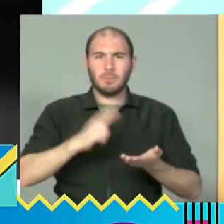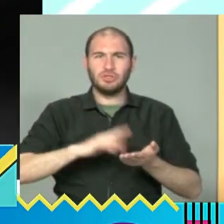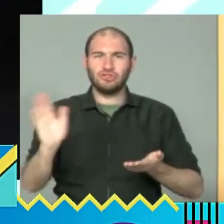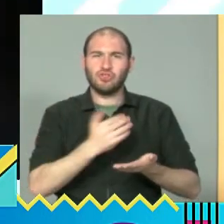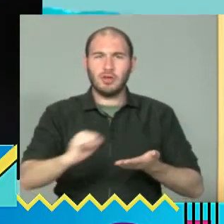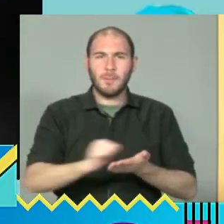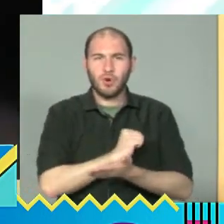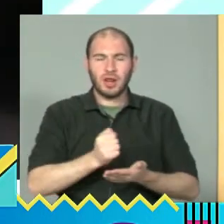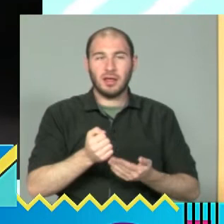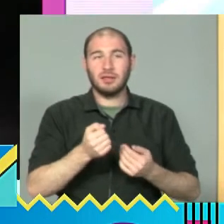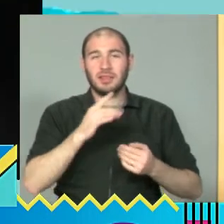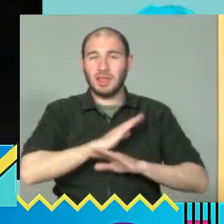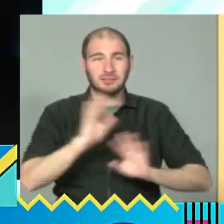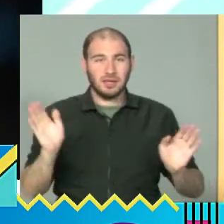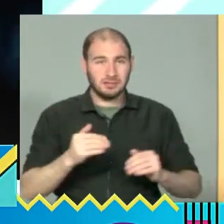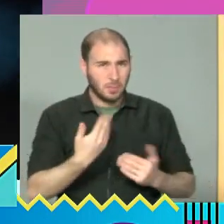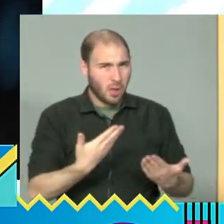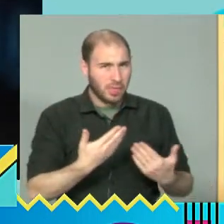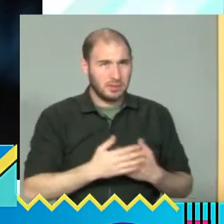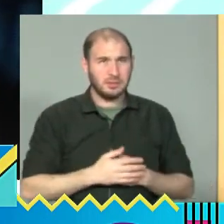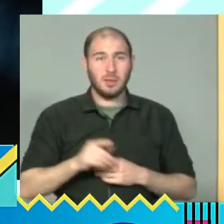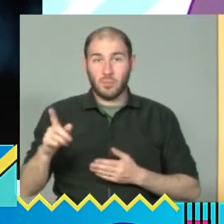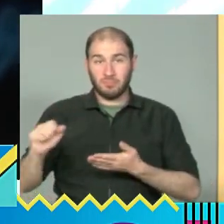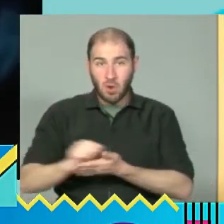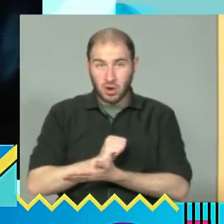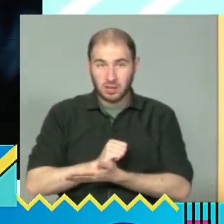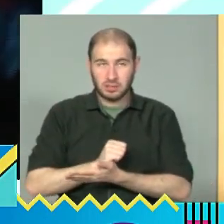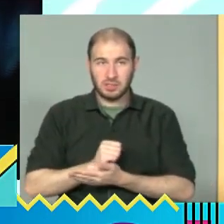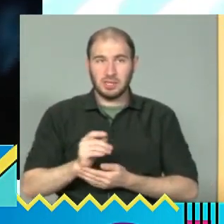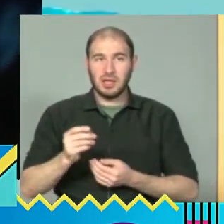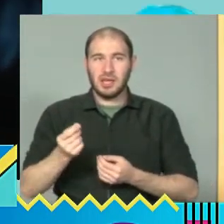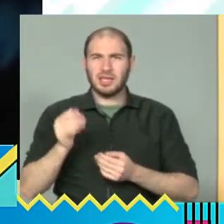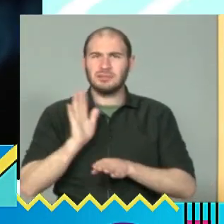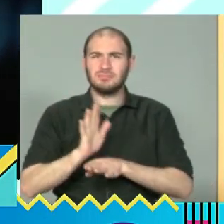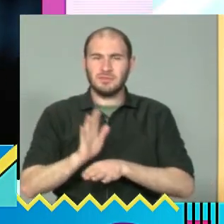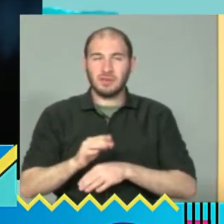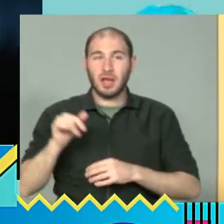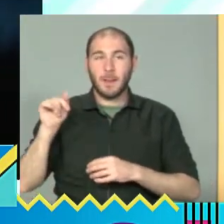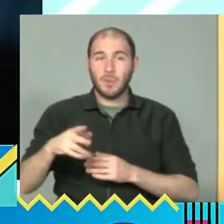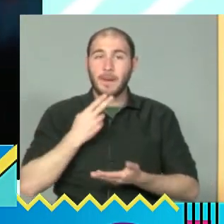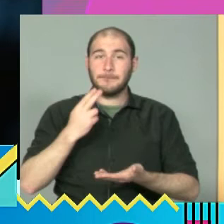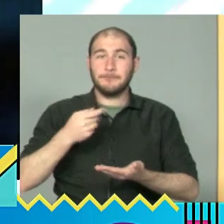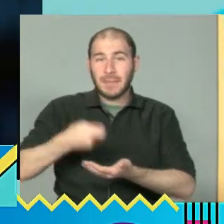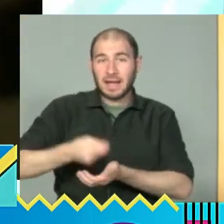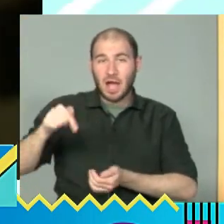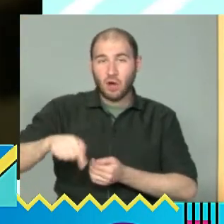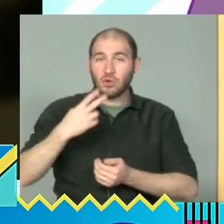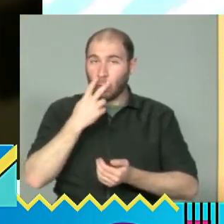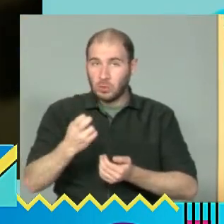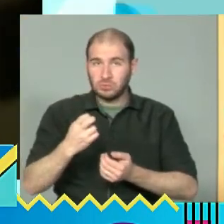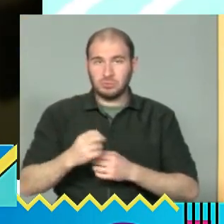impuestos de las boletas y listo? ¿Se puede hacer eso? Si vos los eliminás, ¿sabés cuánto implicaría que vos de lo que pagás hoy en